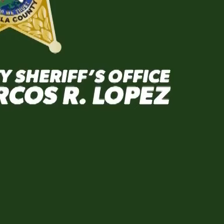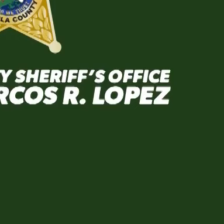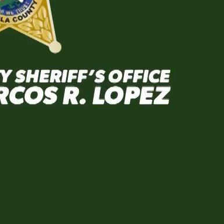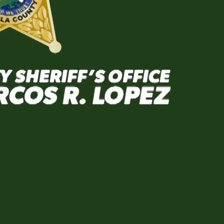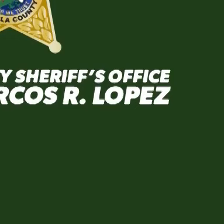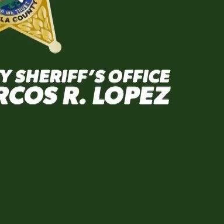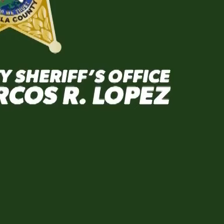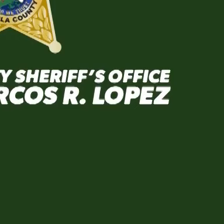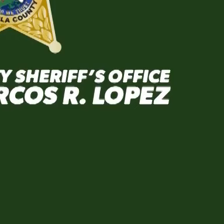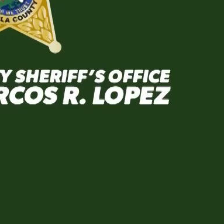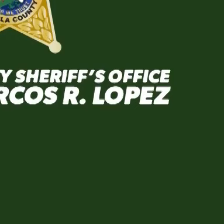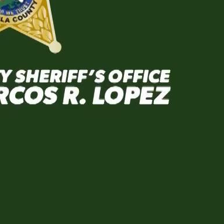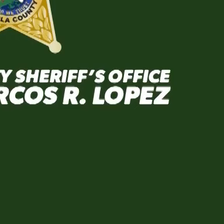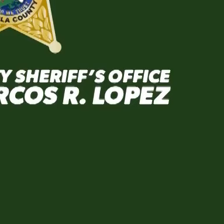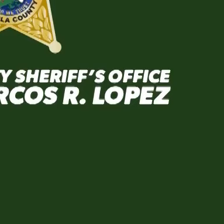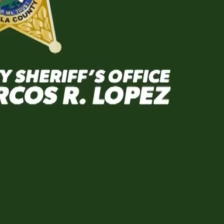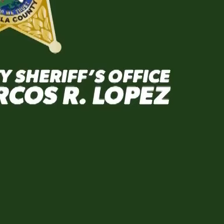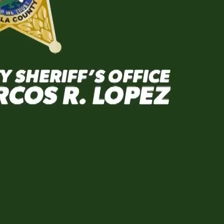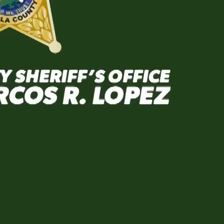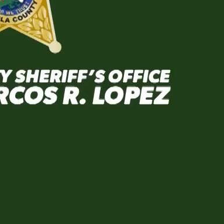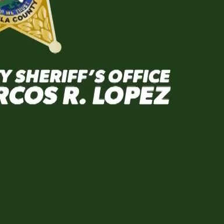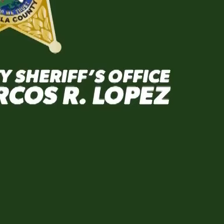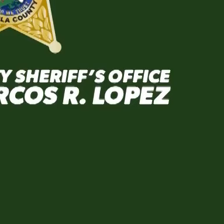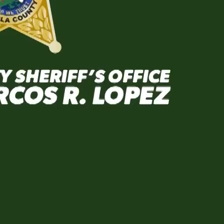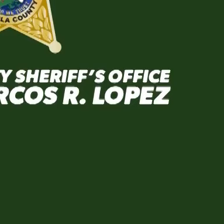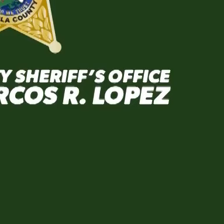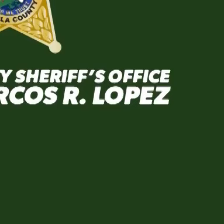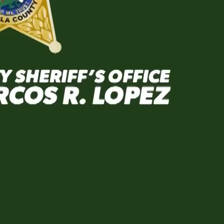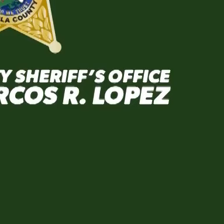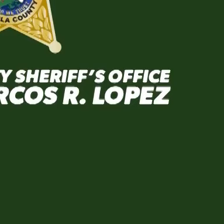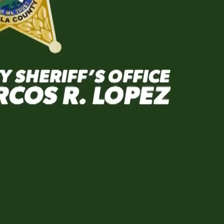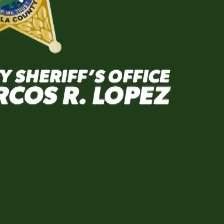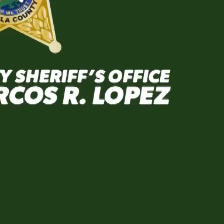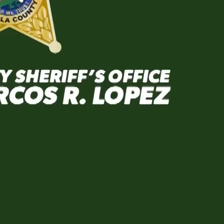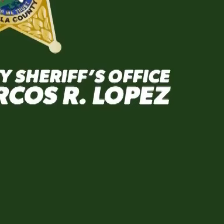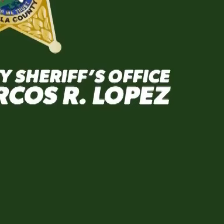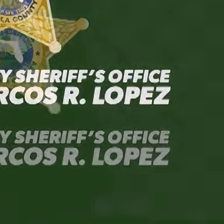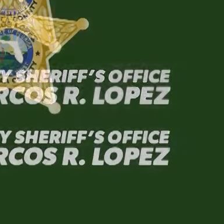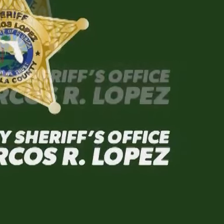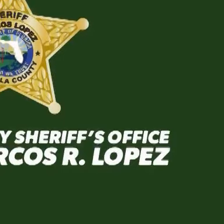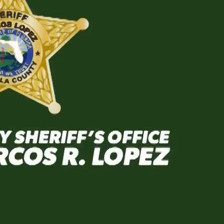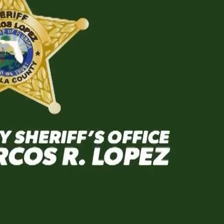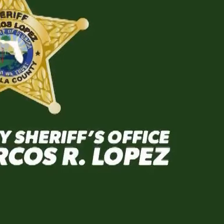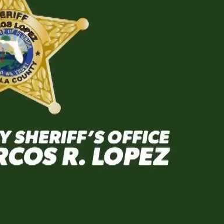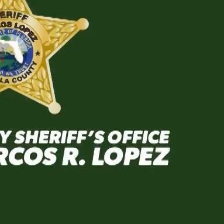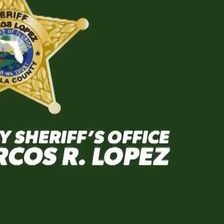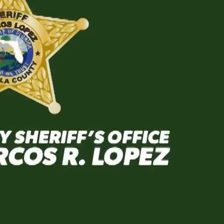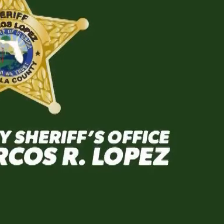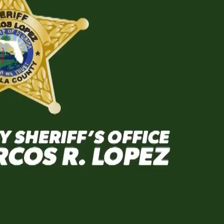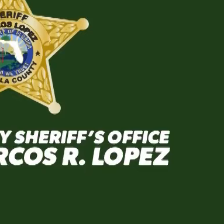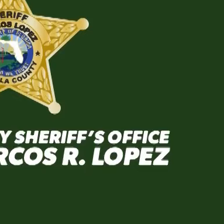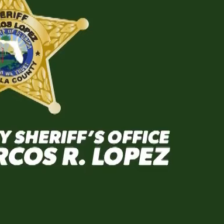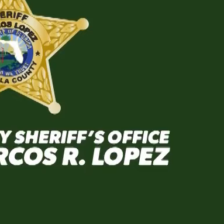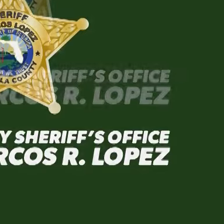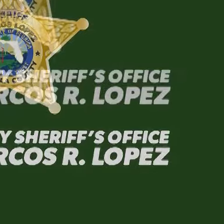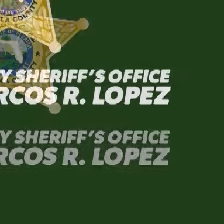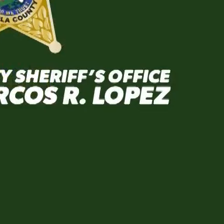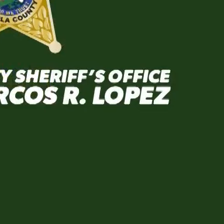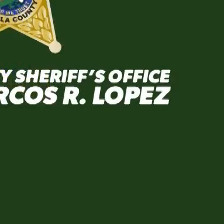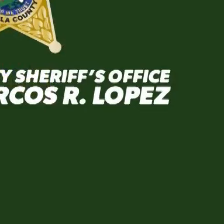de que alguien un sospechoso había entrado a robar y había incluso robado